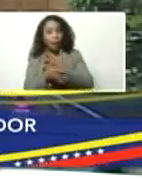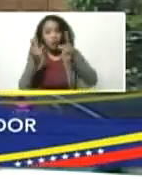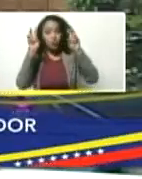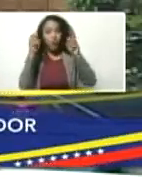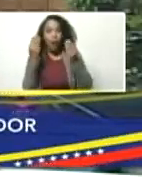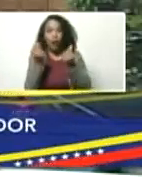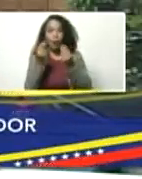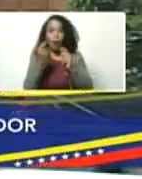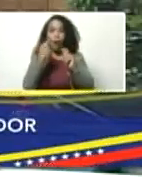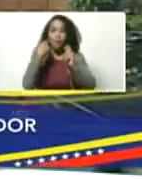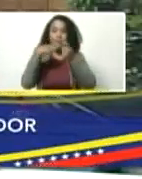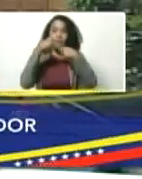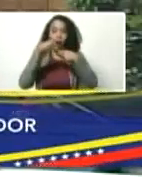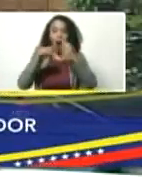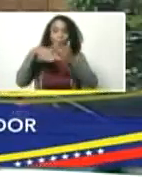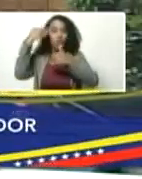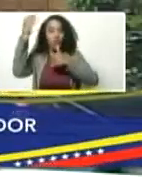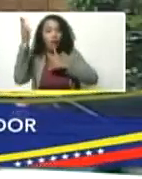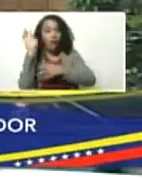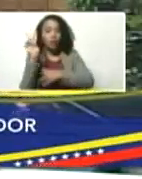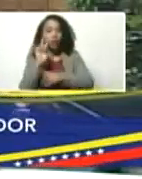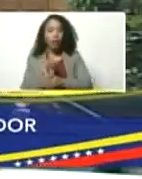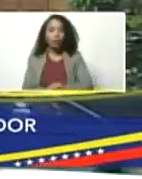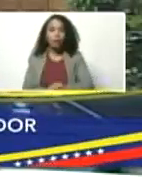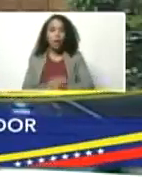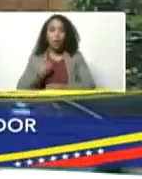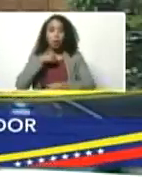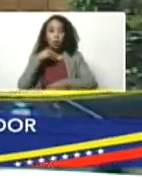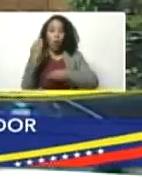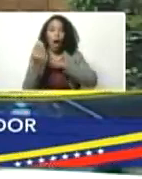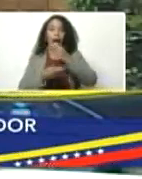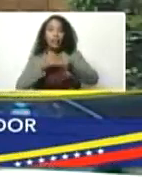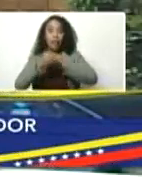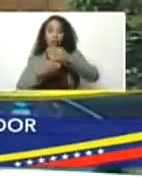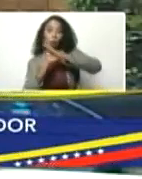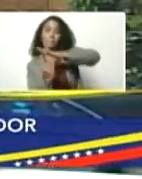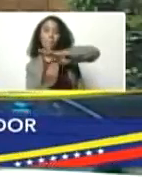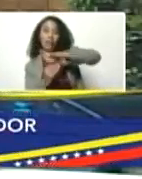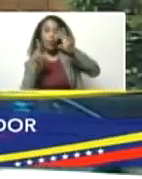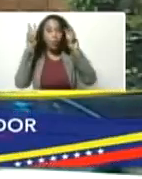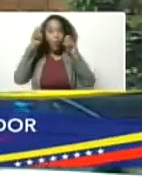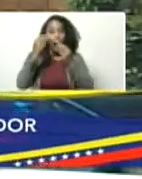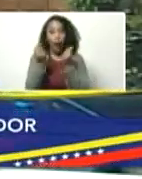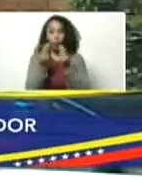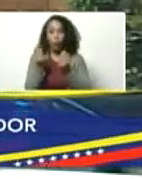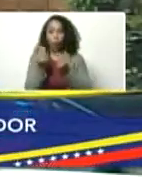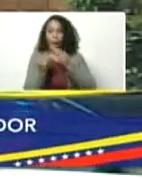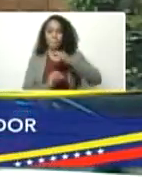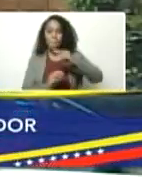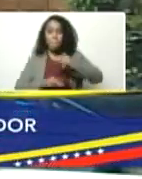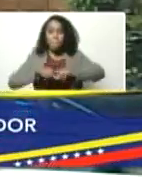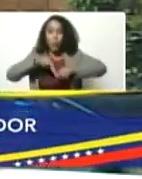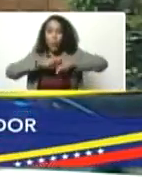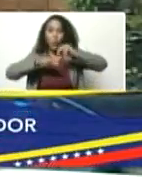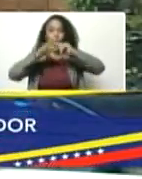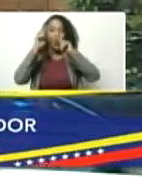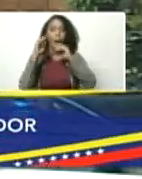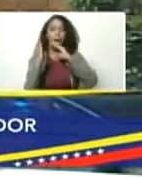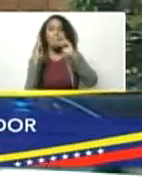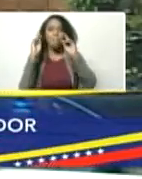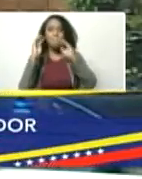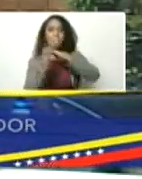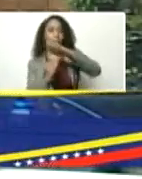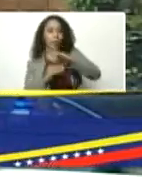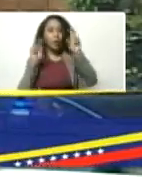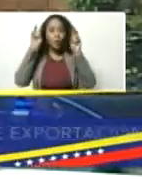economía exportadora. Estamos echando las bases de una nueva economía. las bases para una nueva